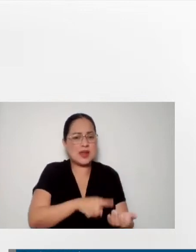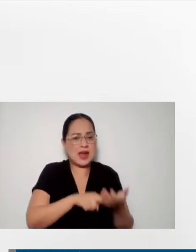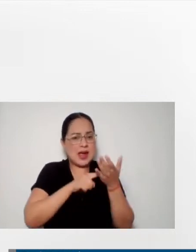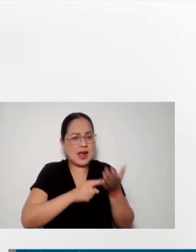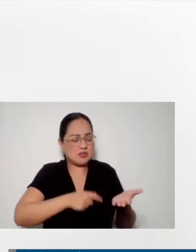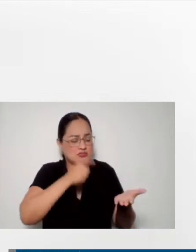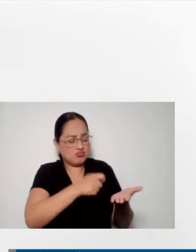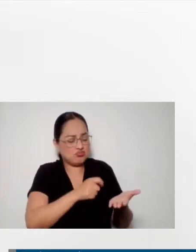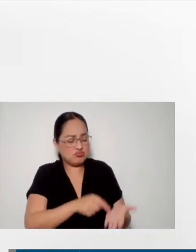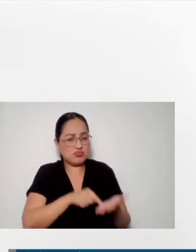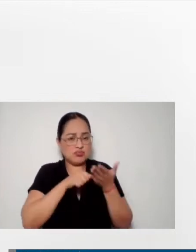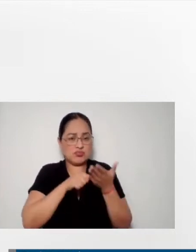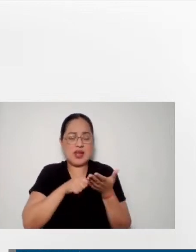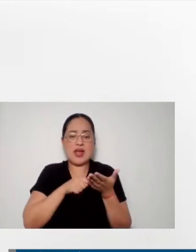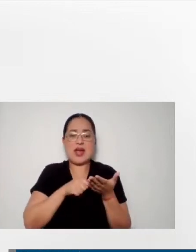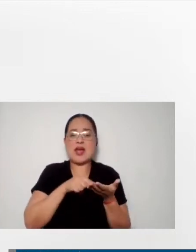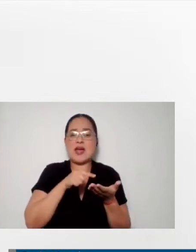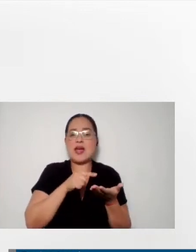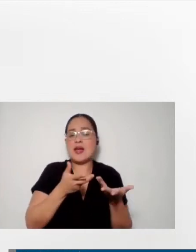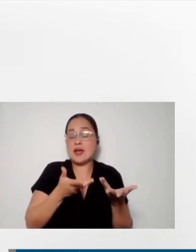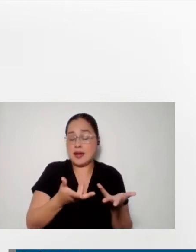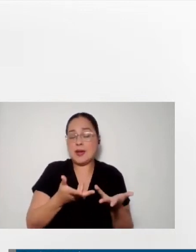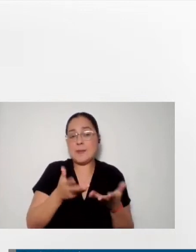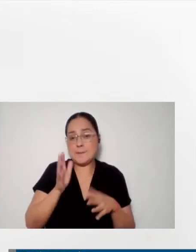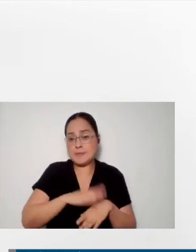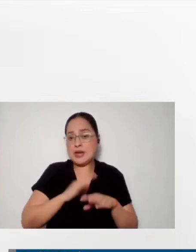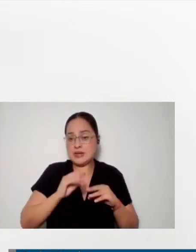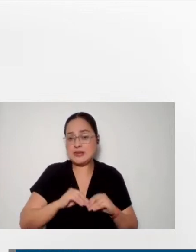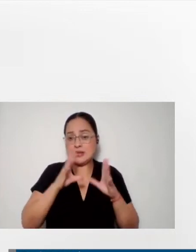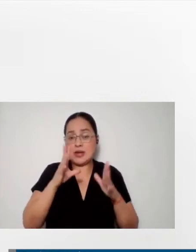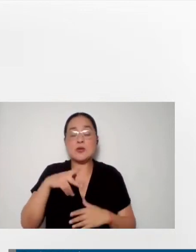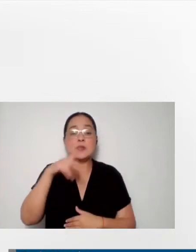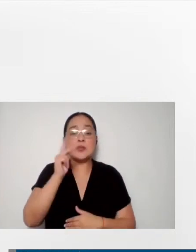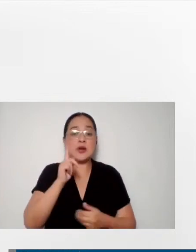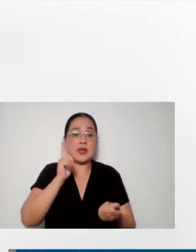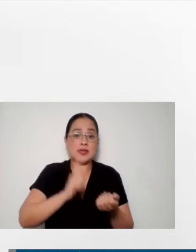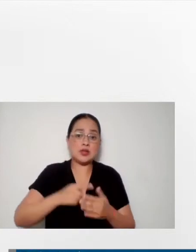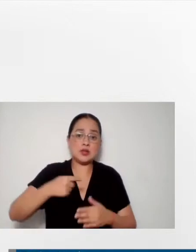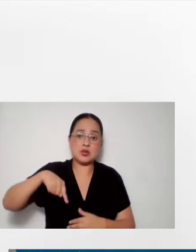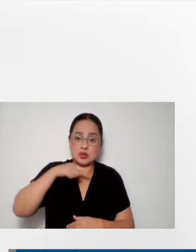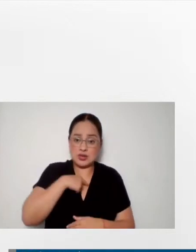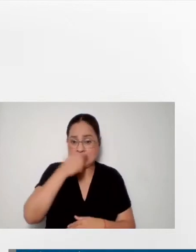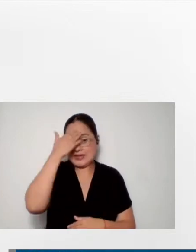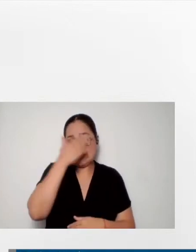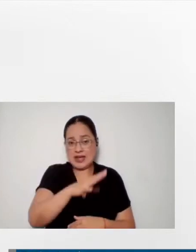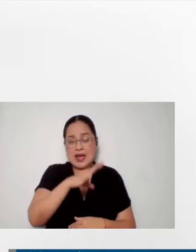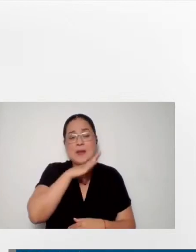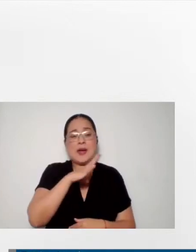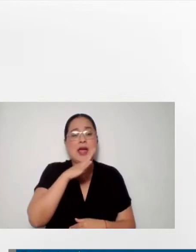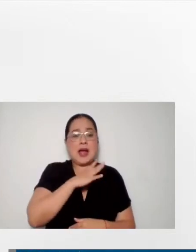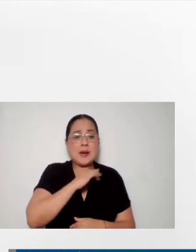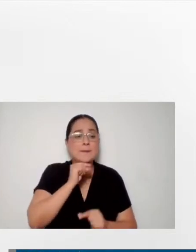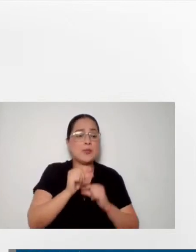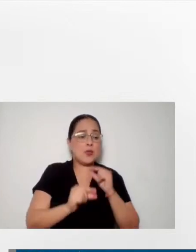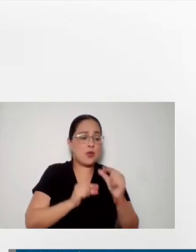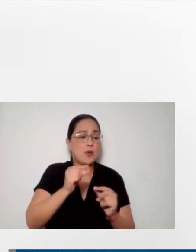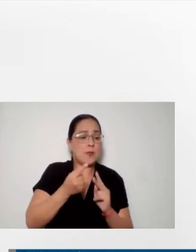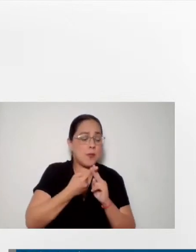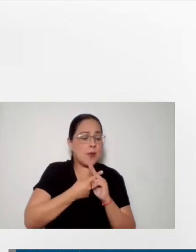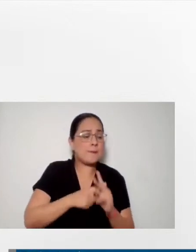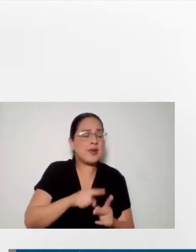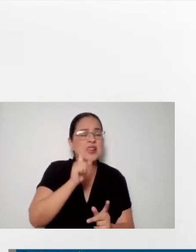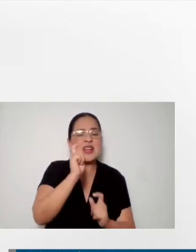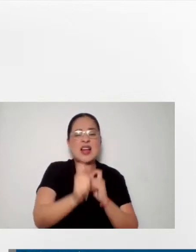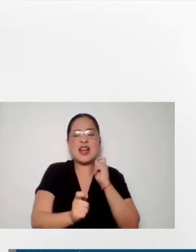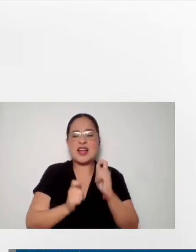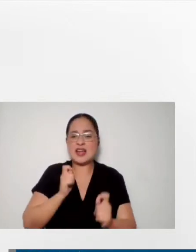muy específico de lo que se ha dicho, pero sobre todo permite que vayamos entendiendo la evolución de los razonamientos. Y